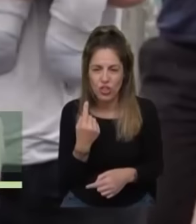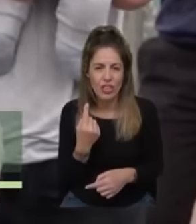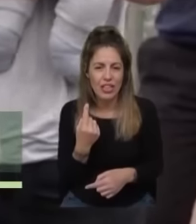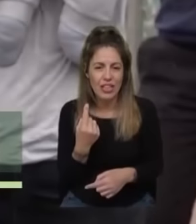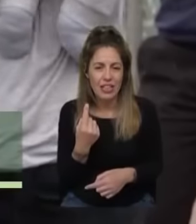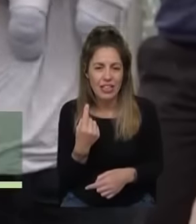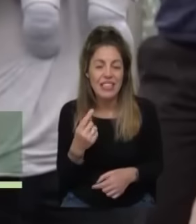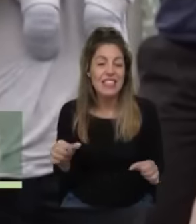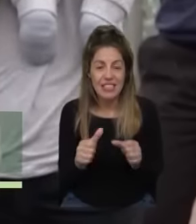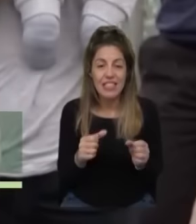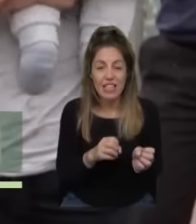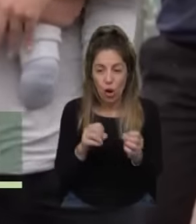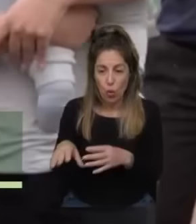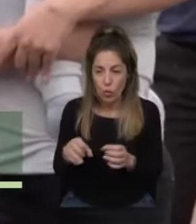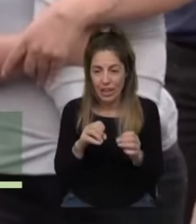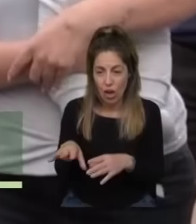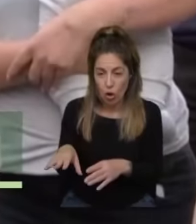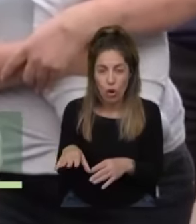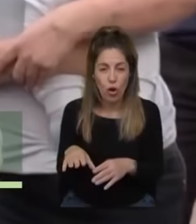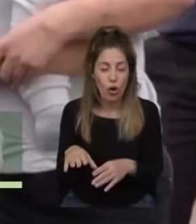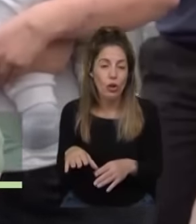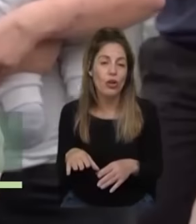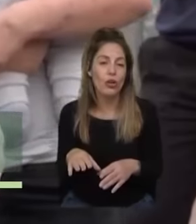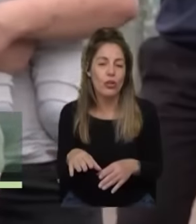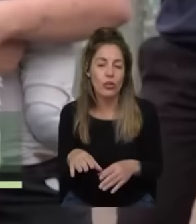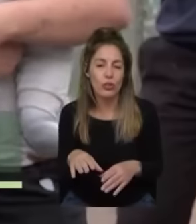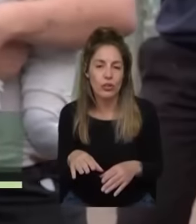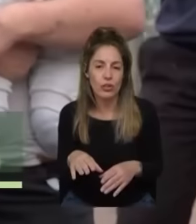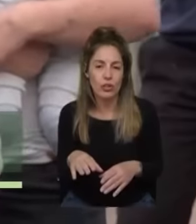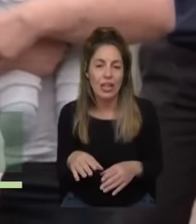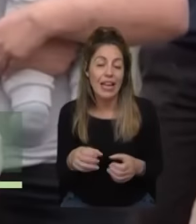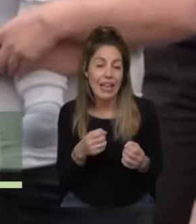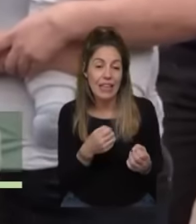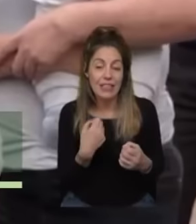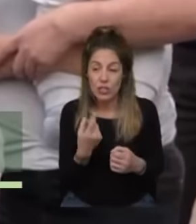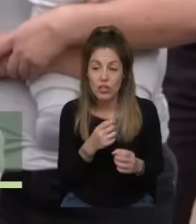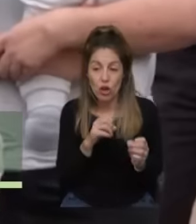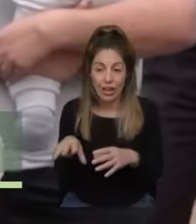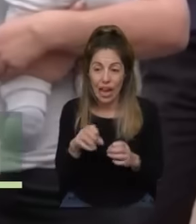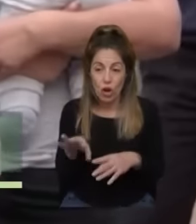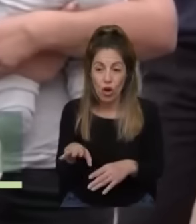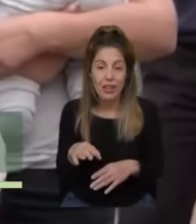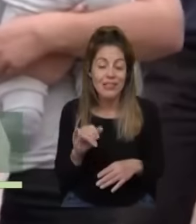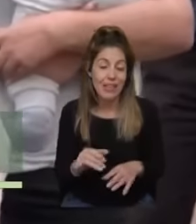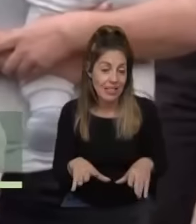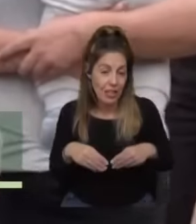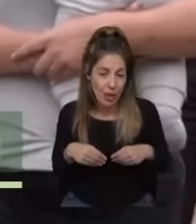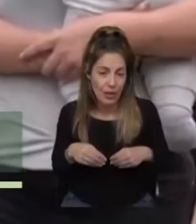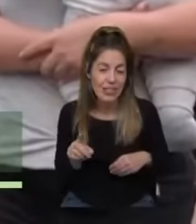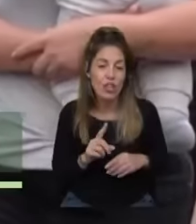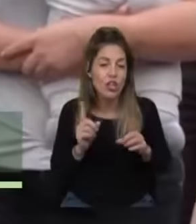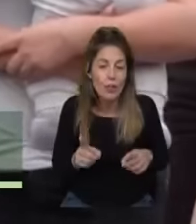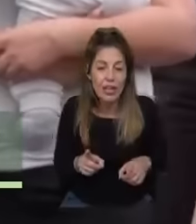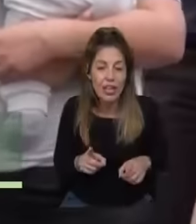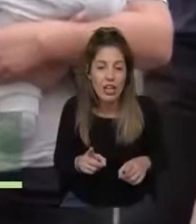se realizara un desalojo, que nos realojaran, sería aceptable. Si no, también que